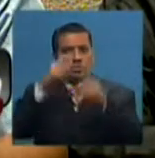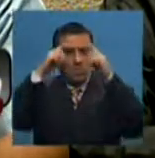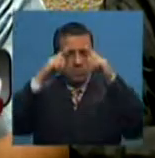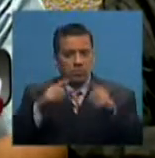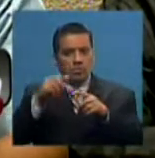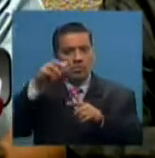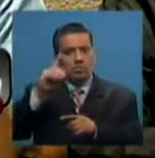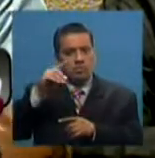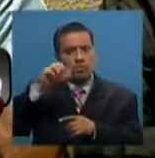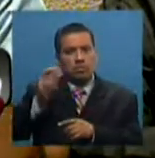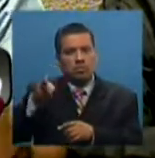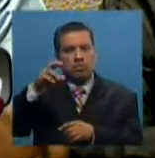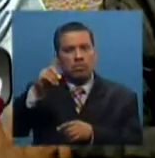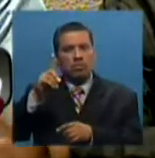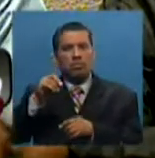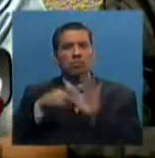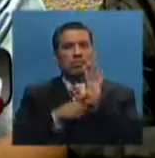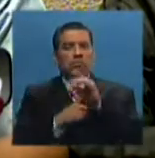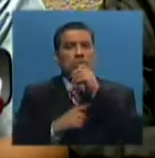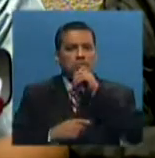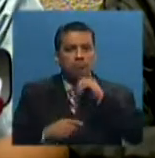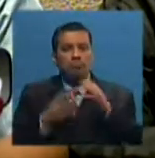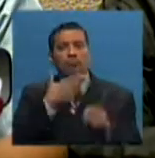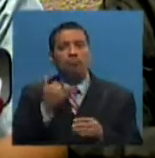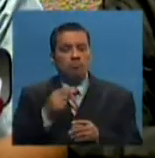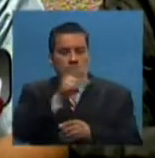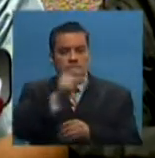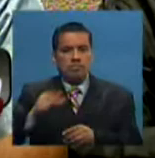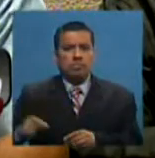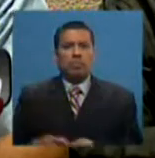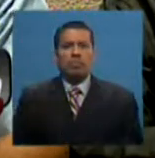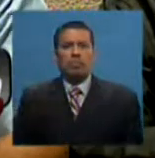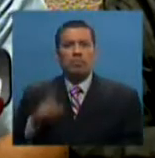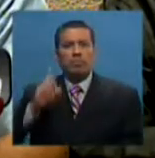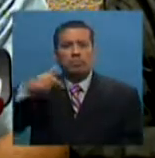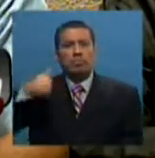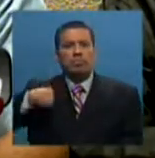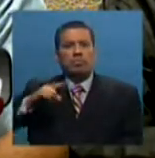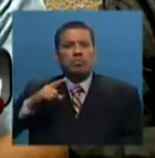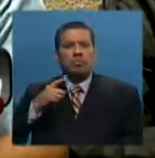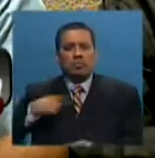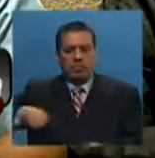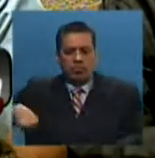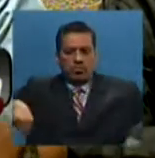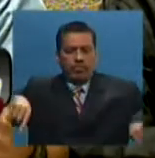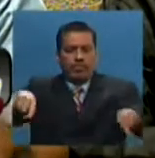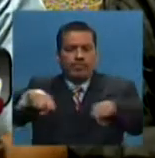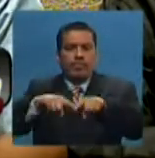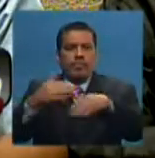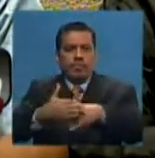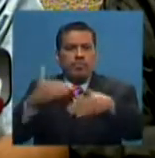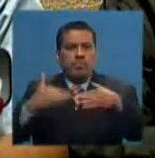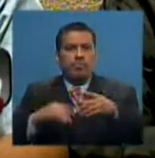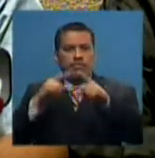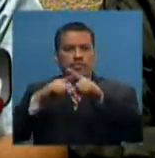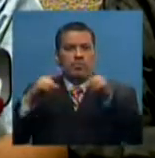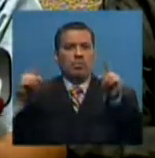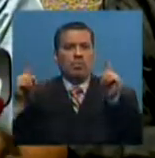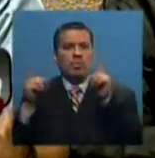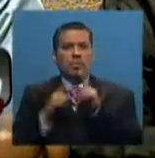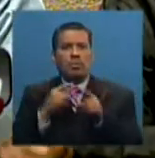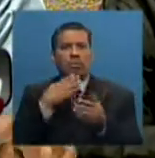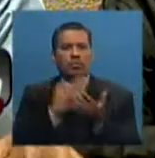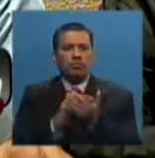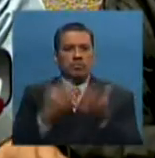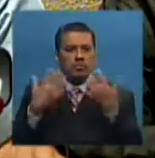definición y el espectáculo va a ser mucho mejor al público. Además tenemos un anillo en la parte superior de la pantalla, gracias a